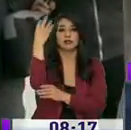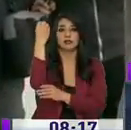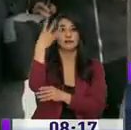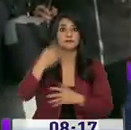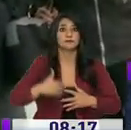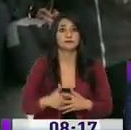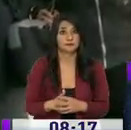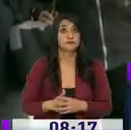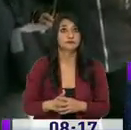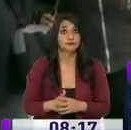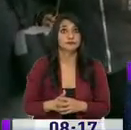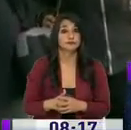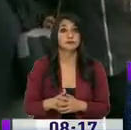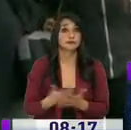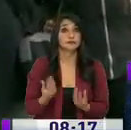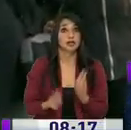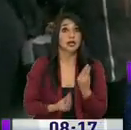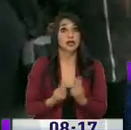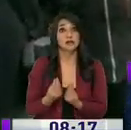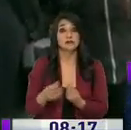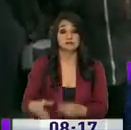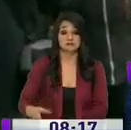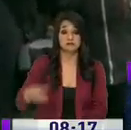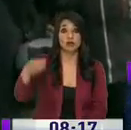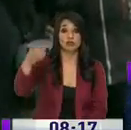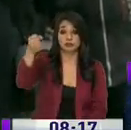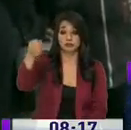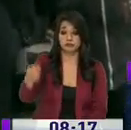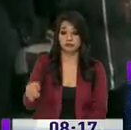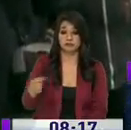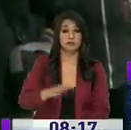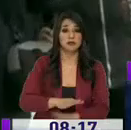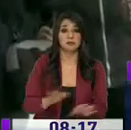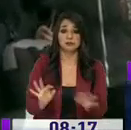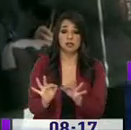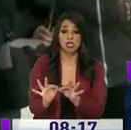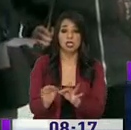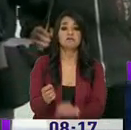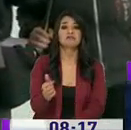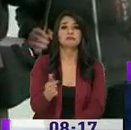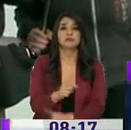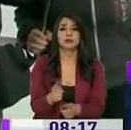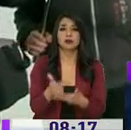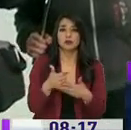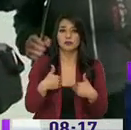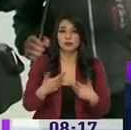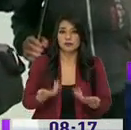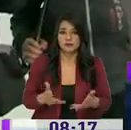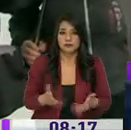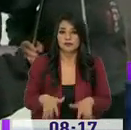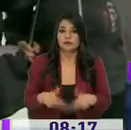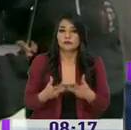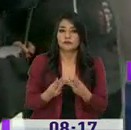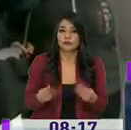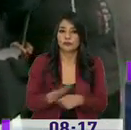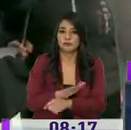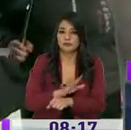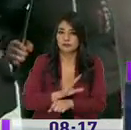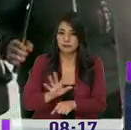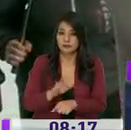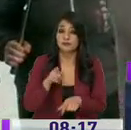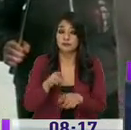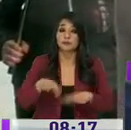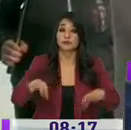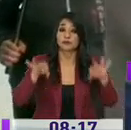y lo único que consiguen es uno de los postes y unos cuantos trabajos que poco ayudan a la movilidad también de los peatones. Es